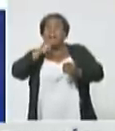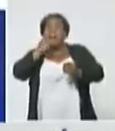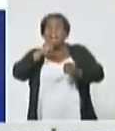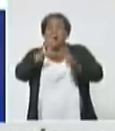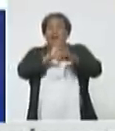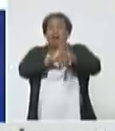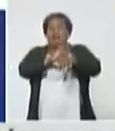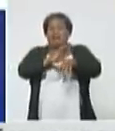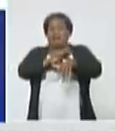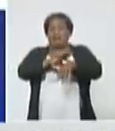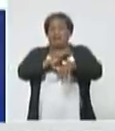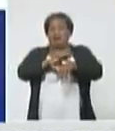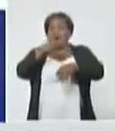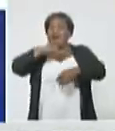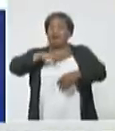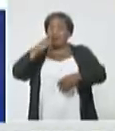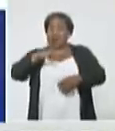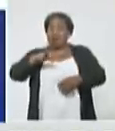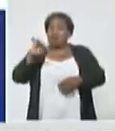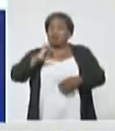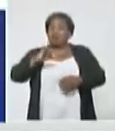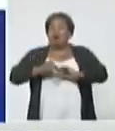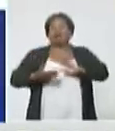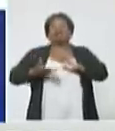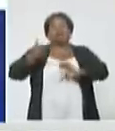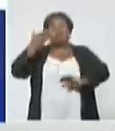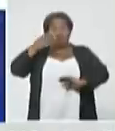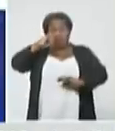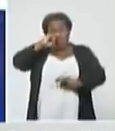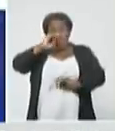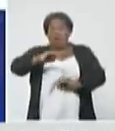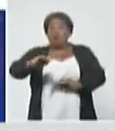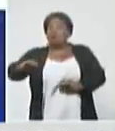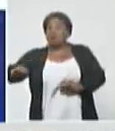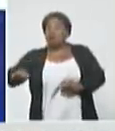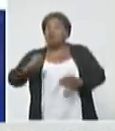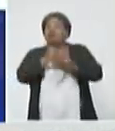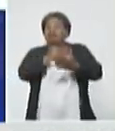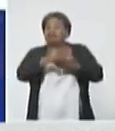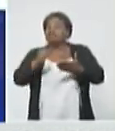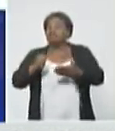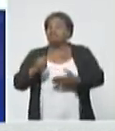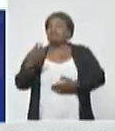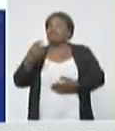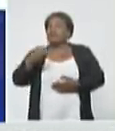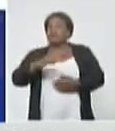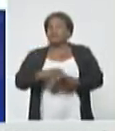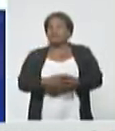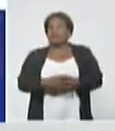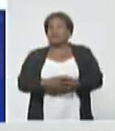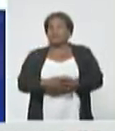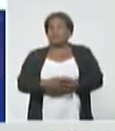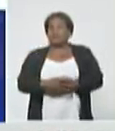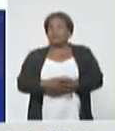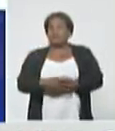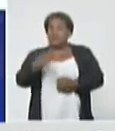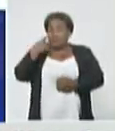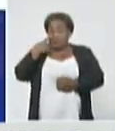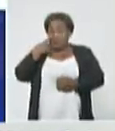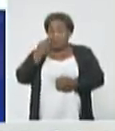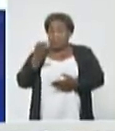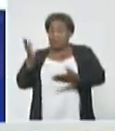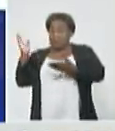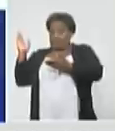es natural también hubo un número elevado de niños que se confirmaron. Sin embargo, miren ustedes cómo ya